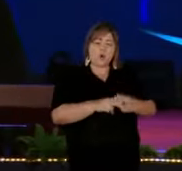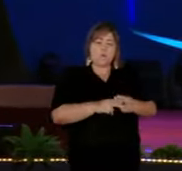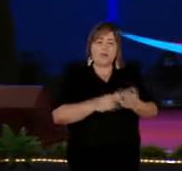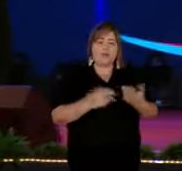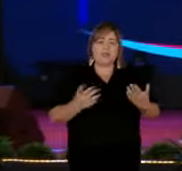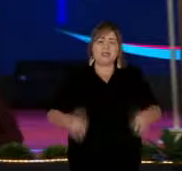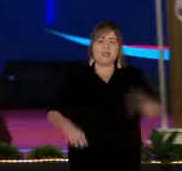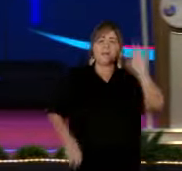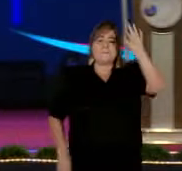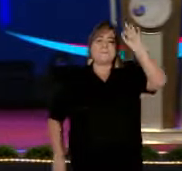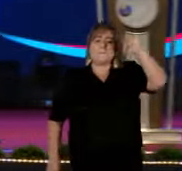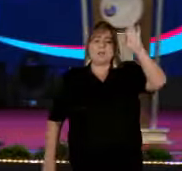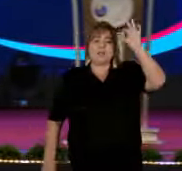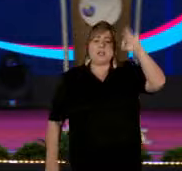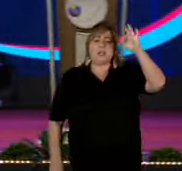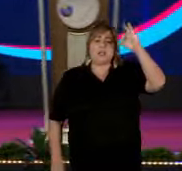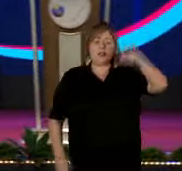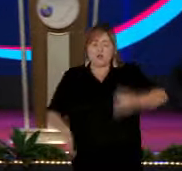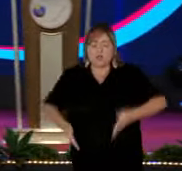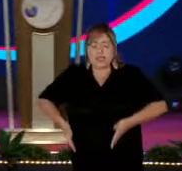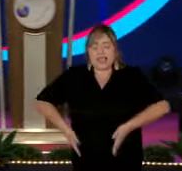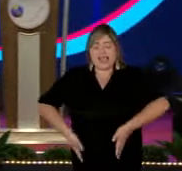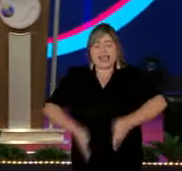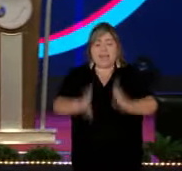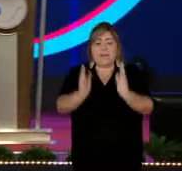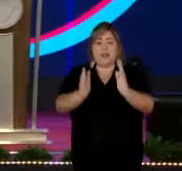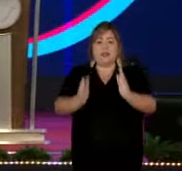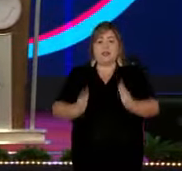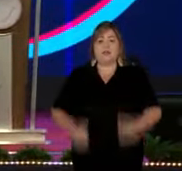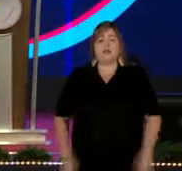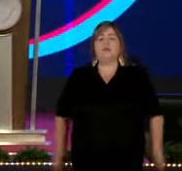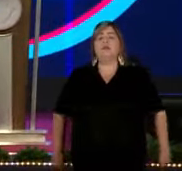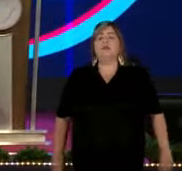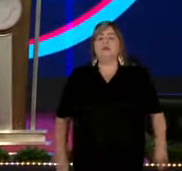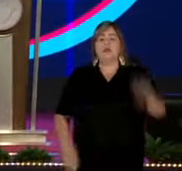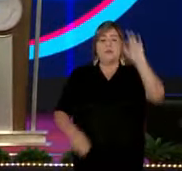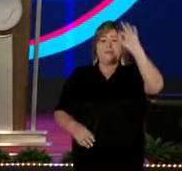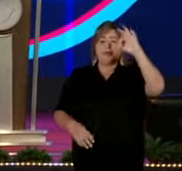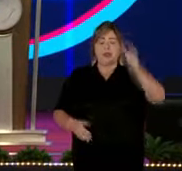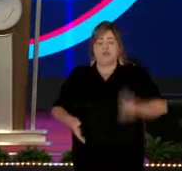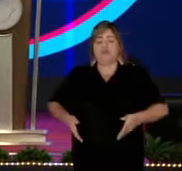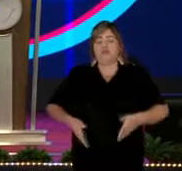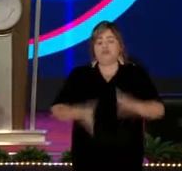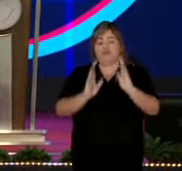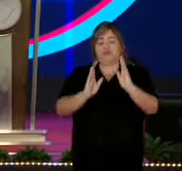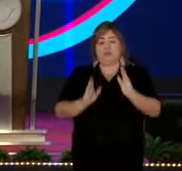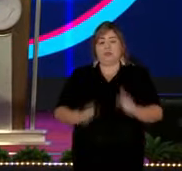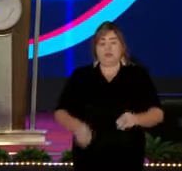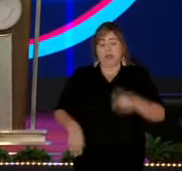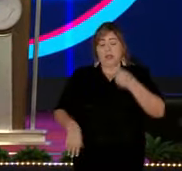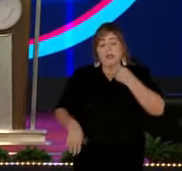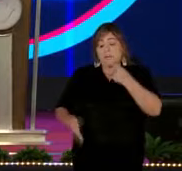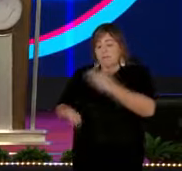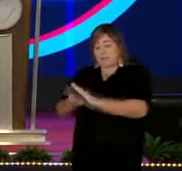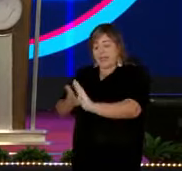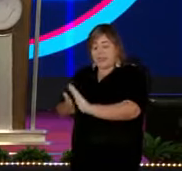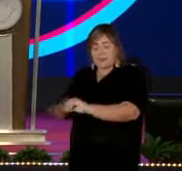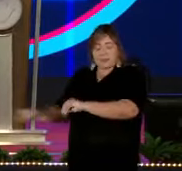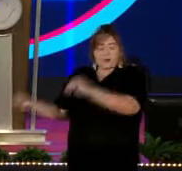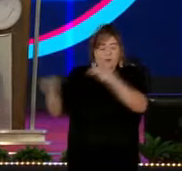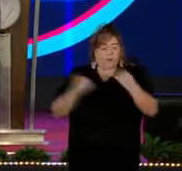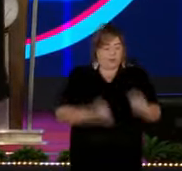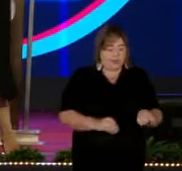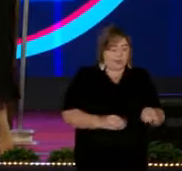que predicaban los del camino. Los del camino, y estaban aquí, los botaban de aquí, se iban para allá, pero volvían después